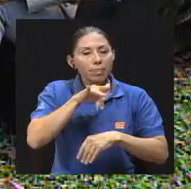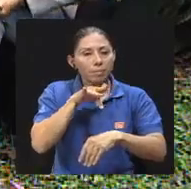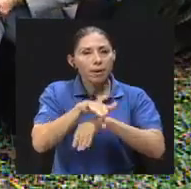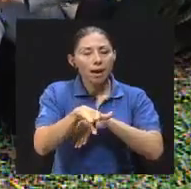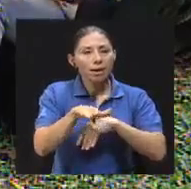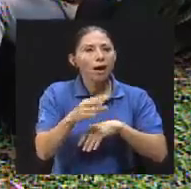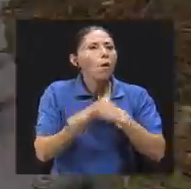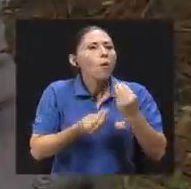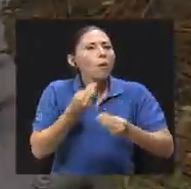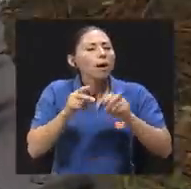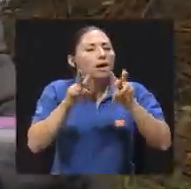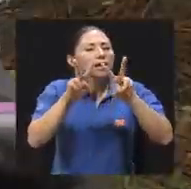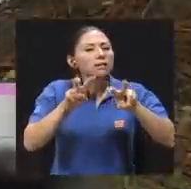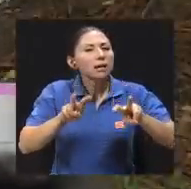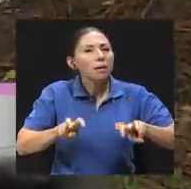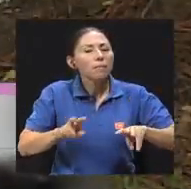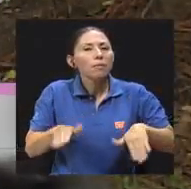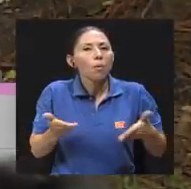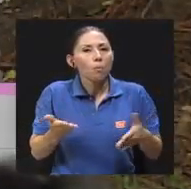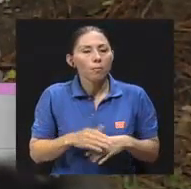este examen? Correcto.